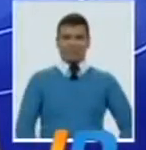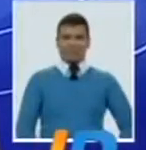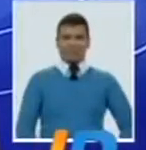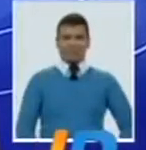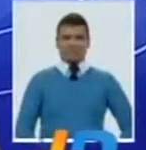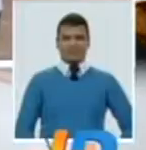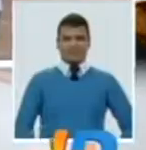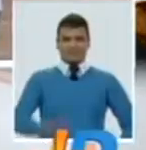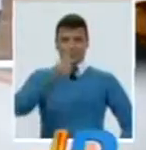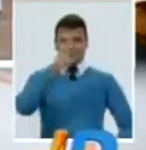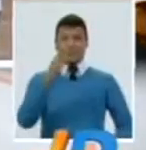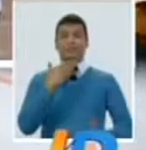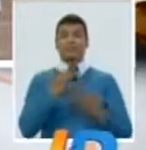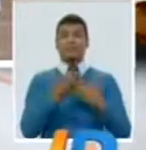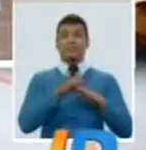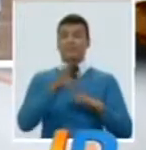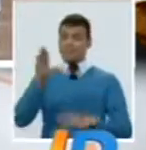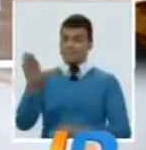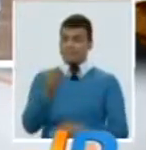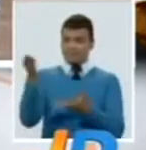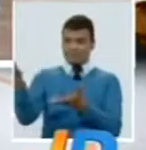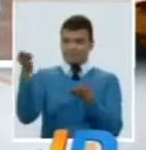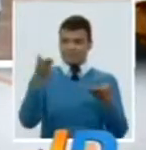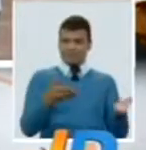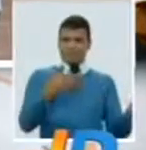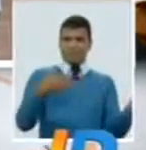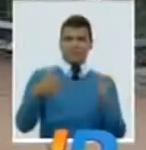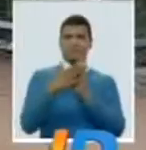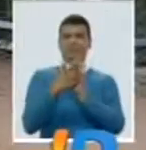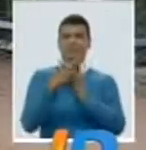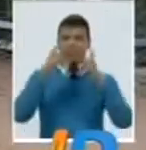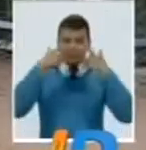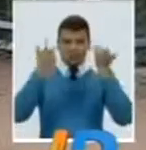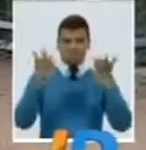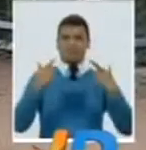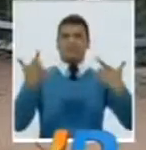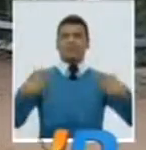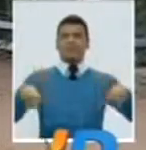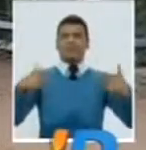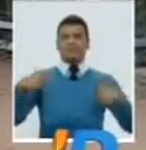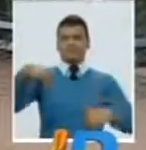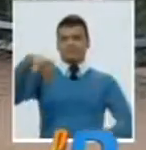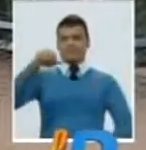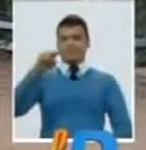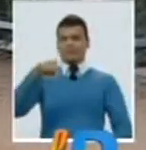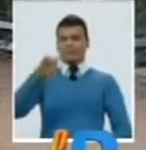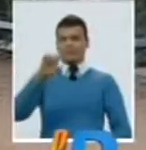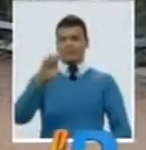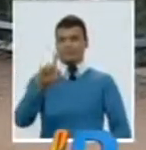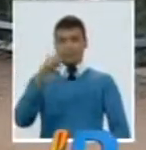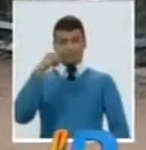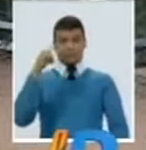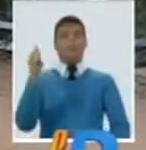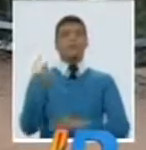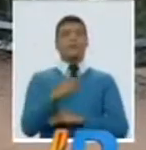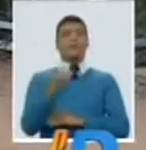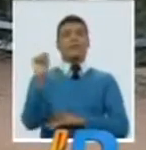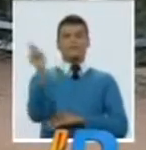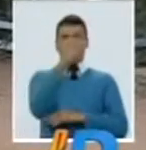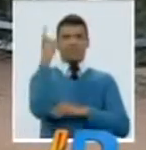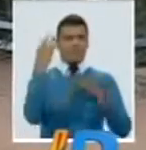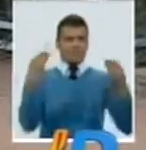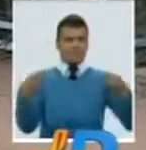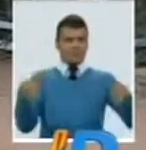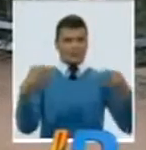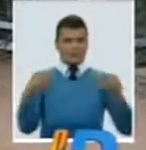tardes. Hola María Fernanda y muy buenas tardes para todos. Soy los saludos del Coliseo Manuel Victoria Rojas en la versión número 59 de la Feria